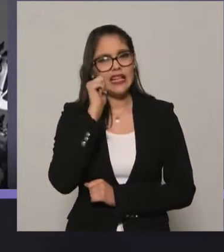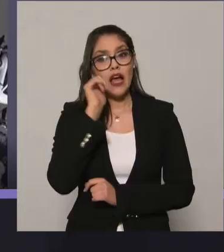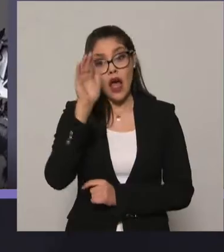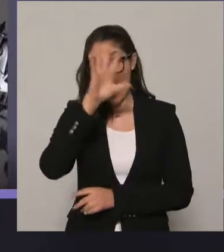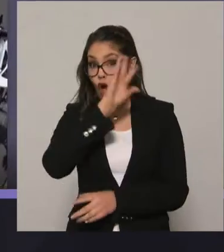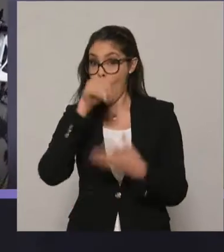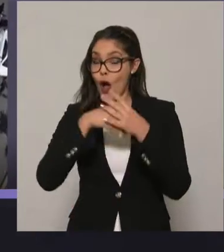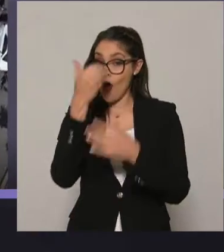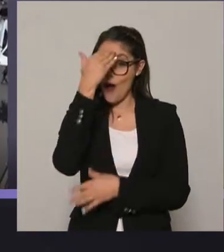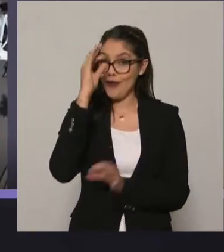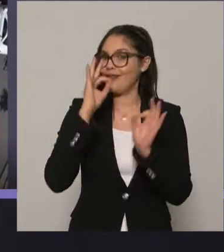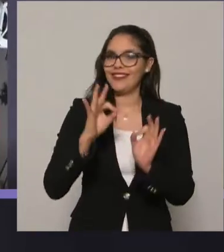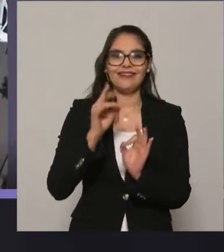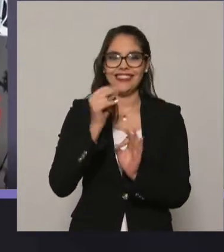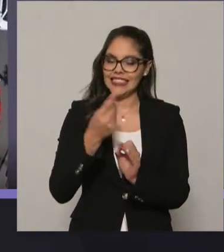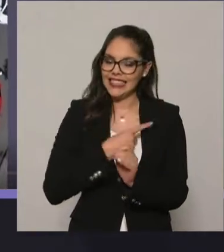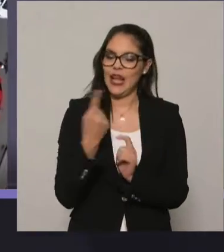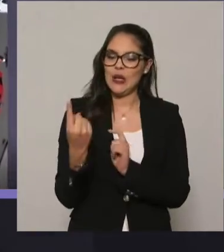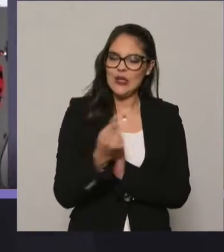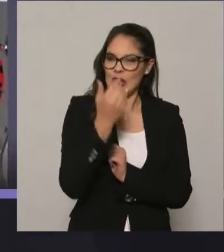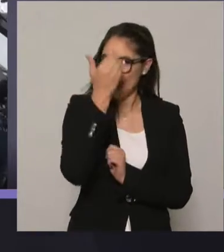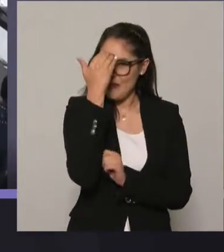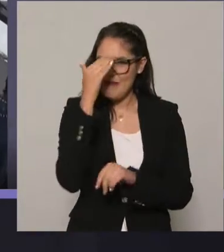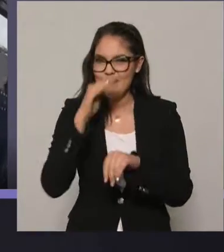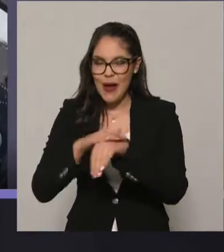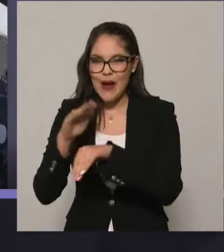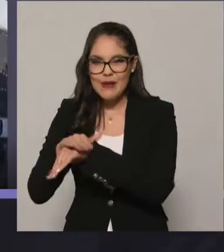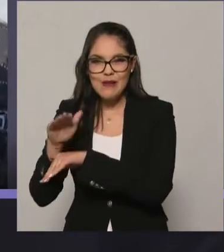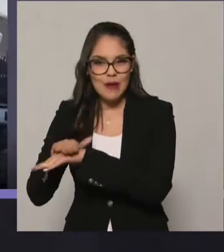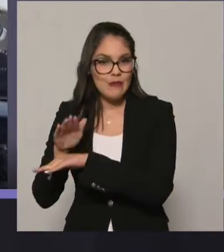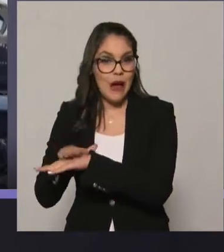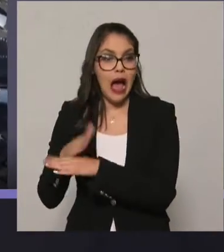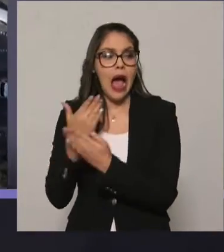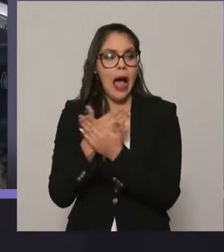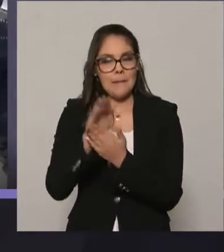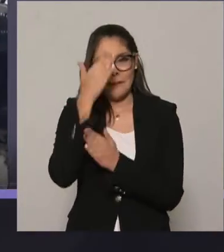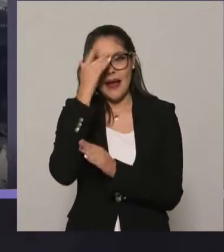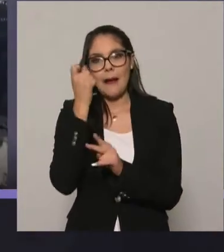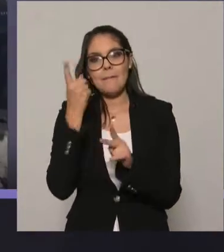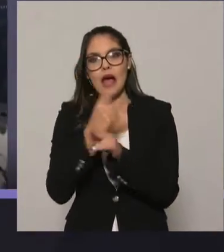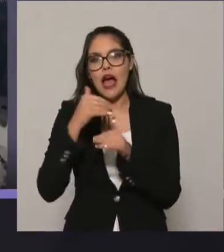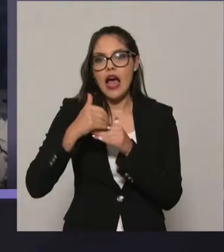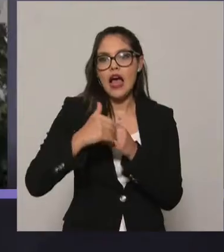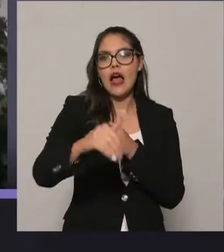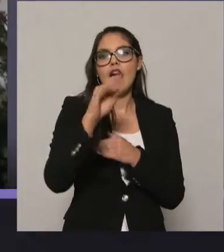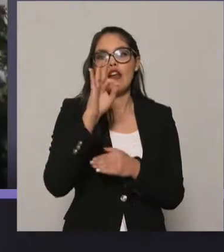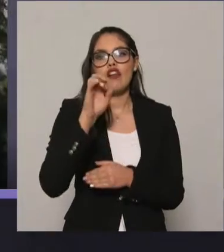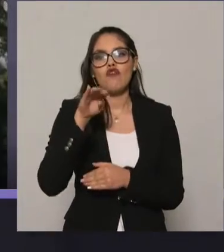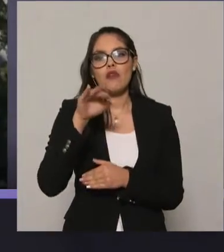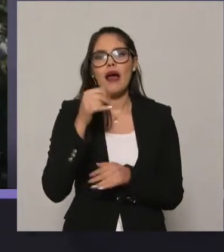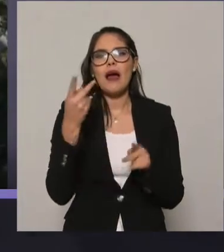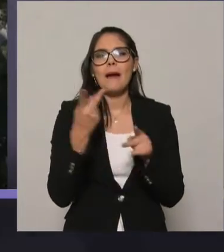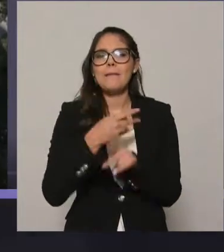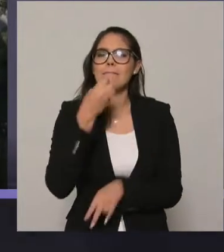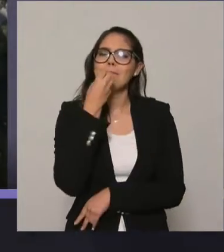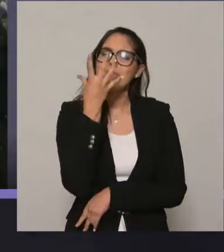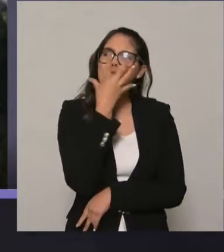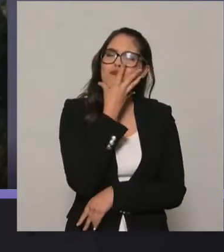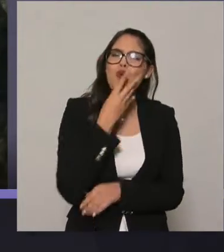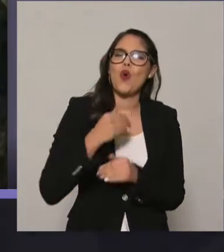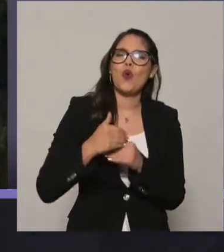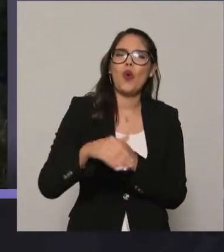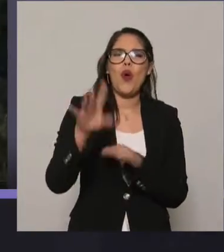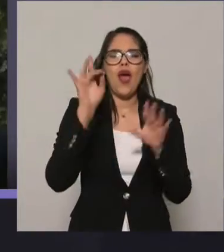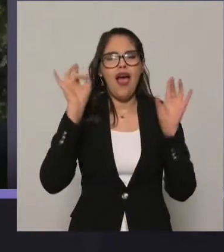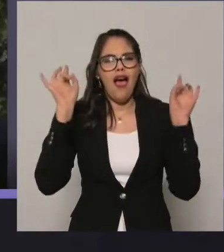al tanto de nuestra historia, y vas a ver las bellezas alrededor de lo que es el Paseo de la Reforma, con el Ángel de la Independencia,